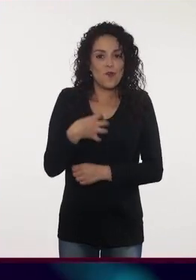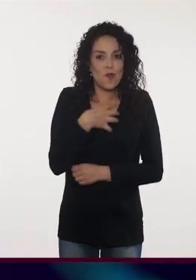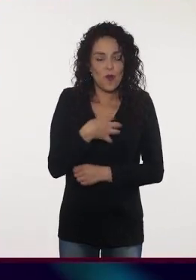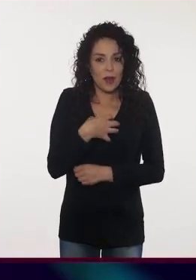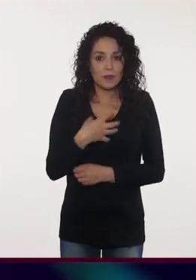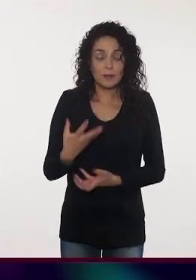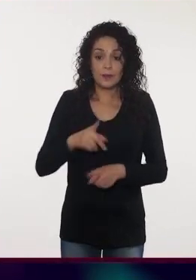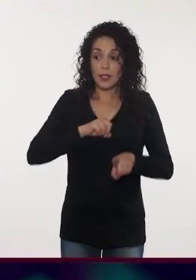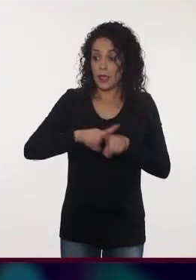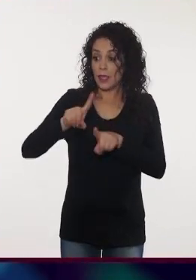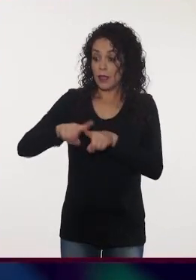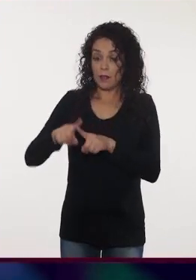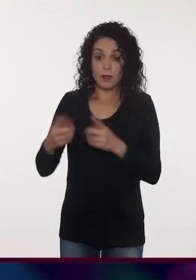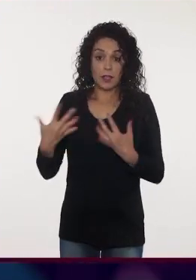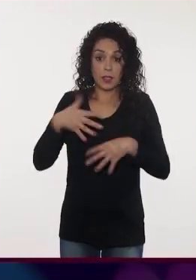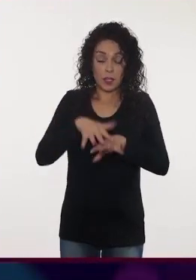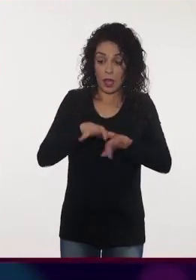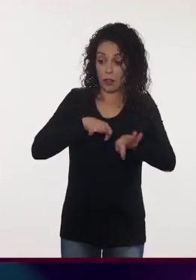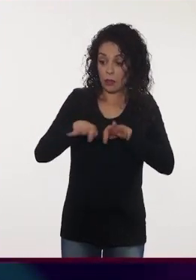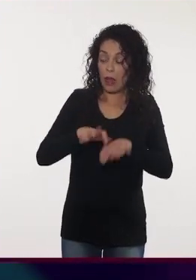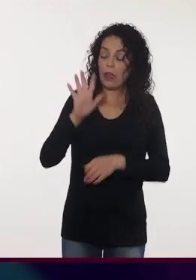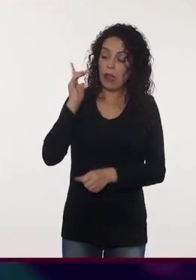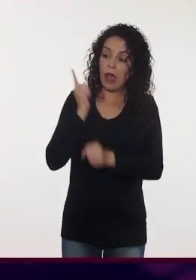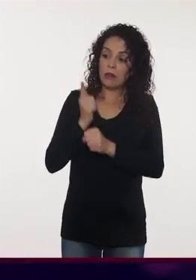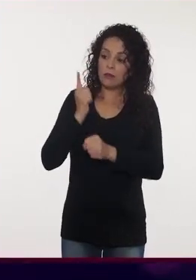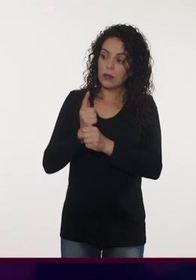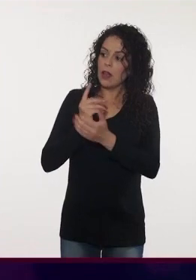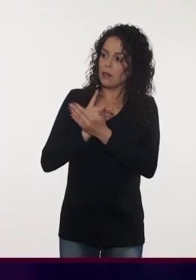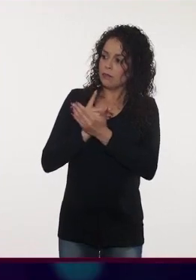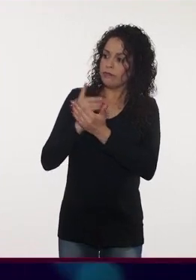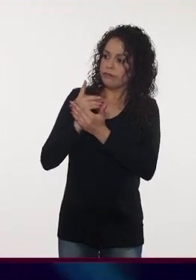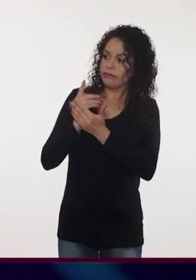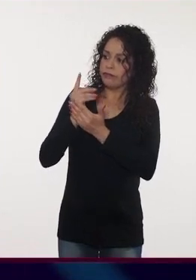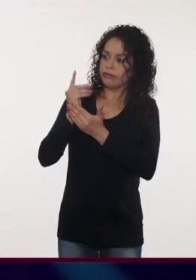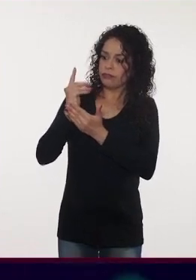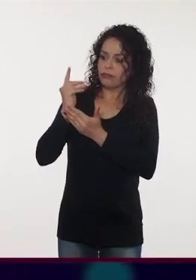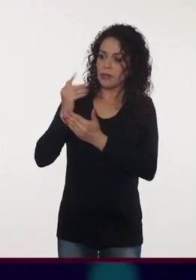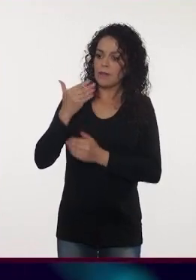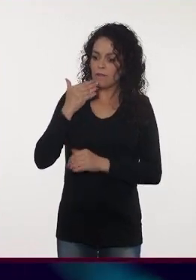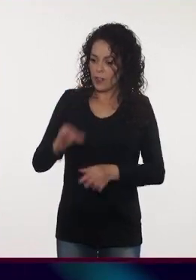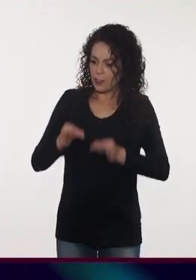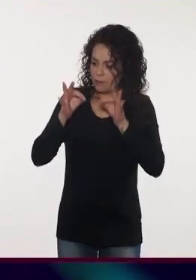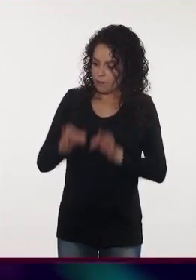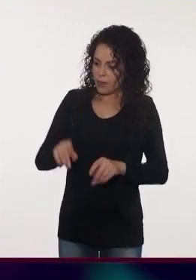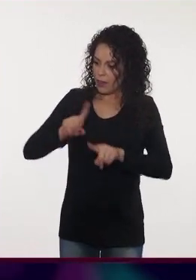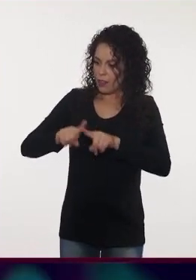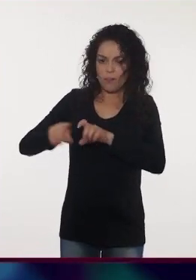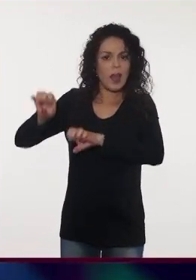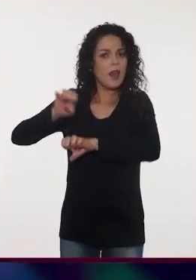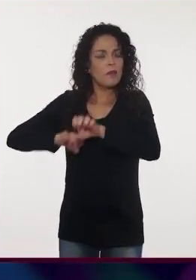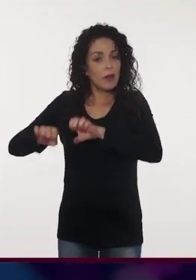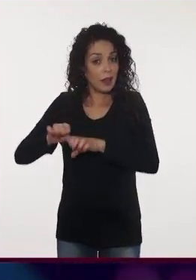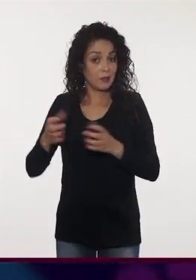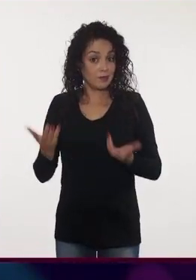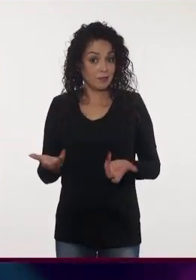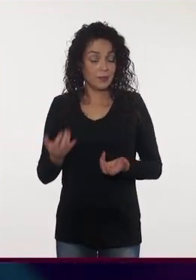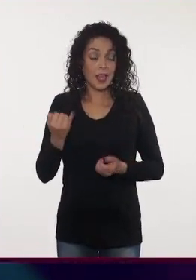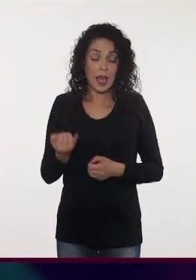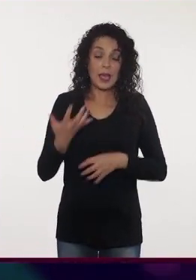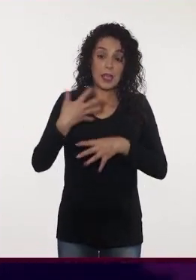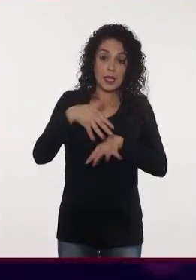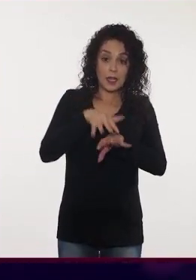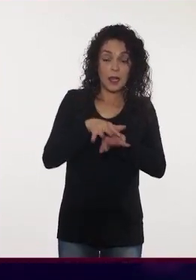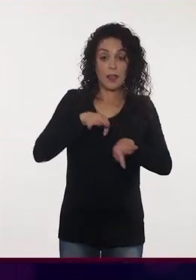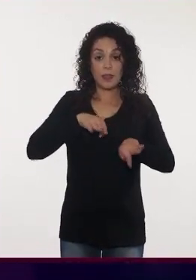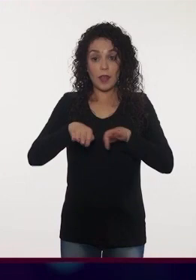diversidad y la inclusión laboral incrementa el desempeño y la eficiencia de las organizaciones. Además, la inclusión